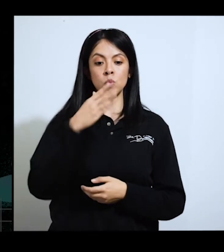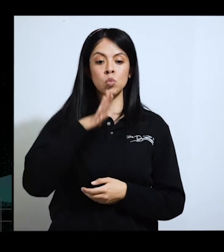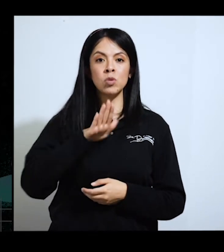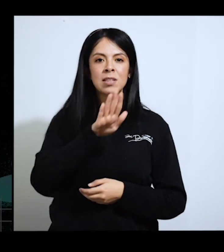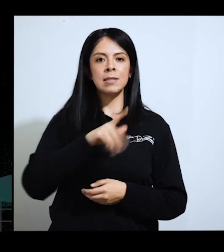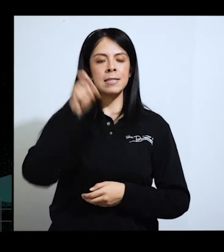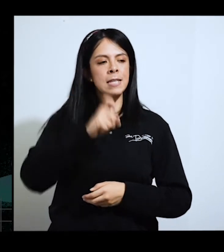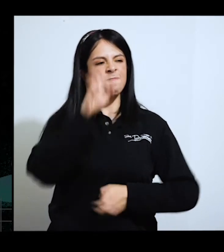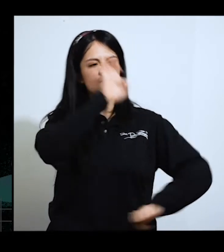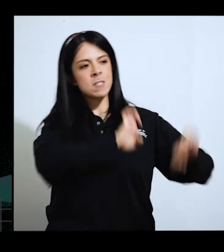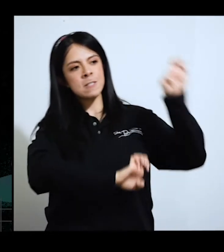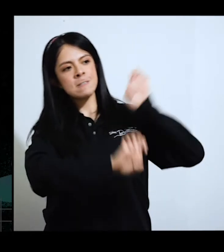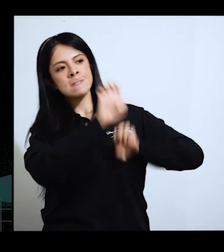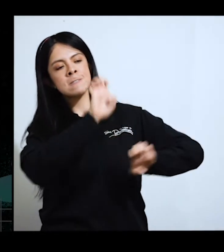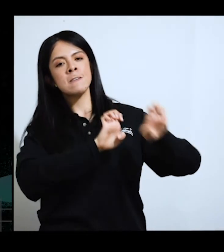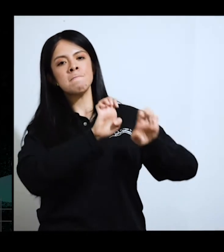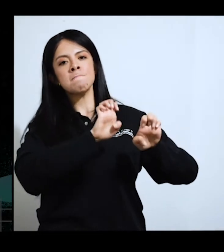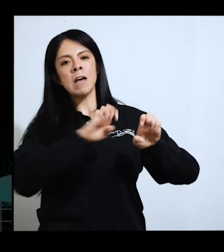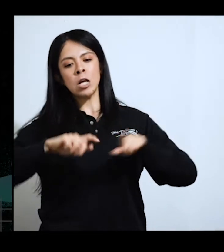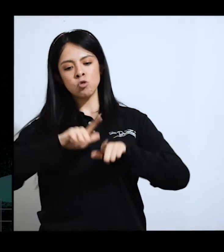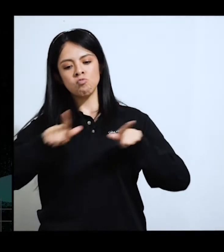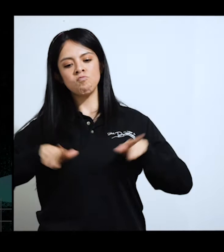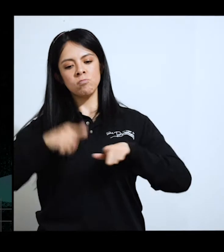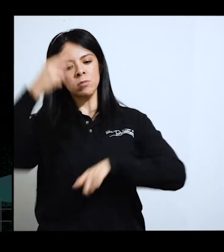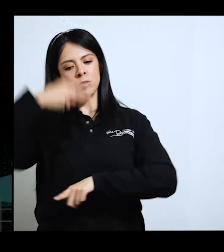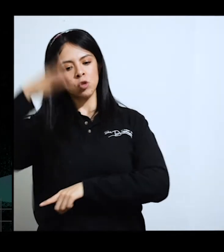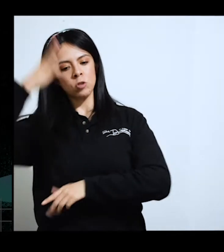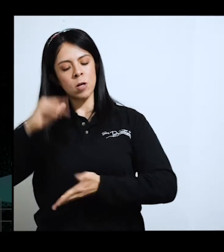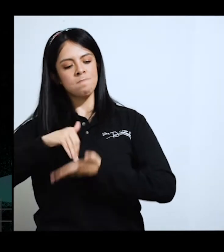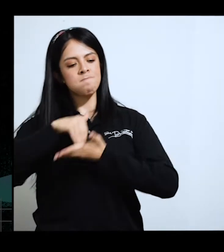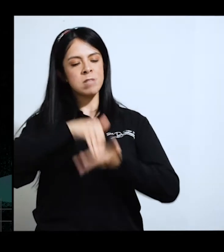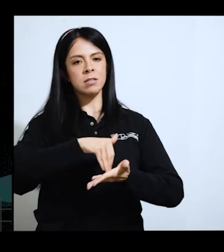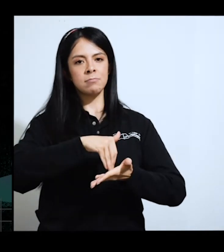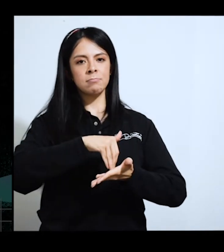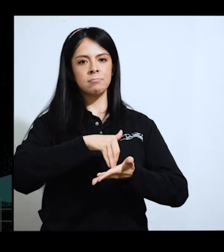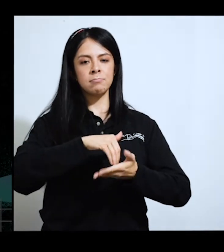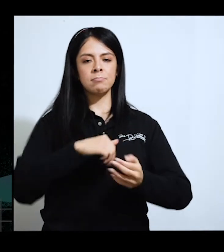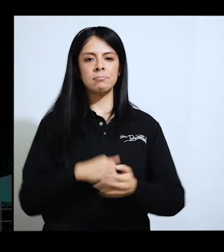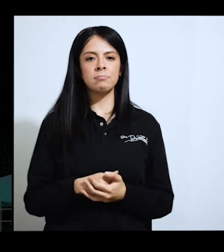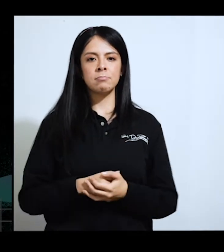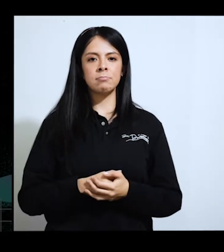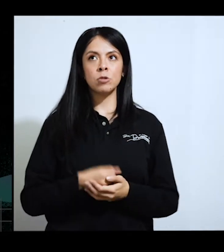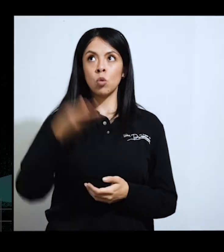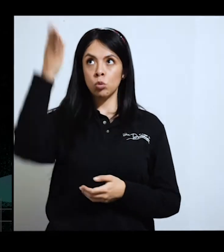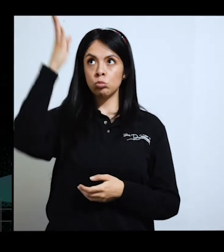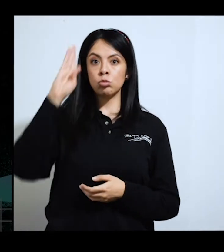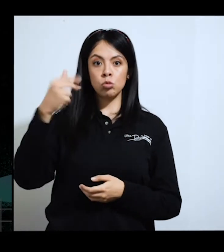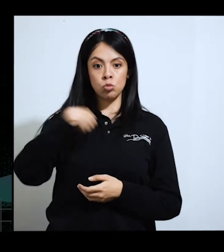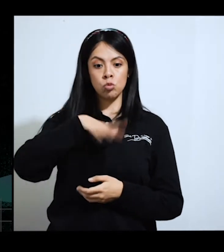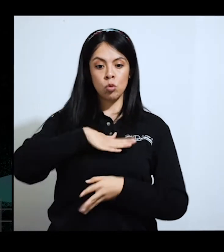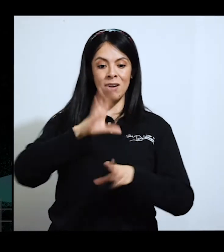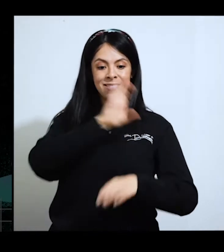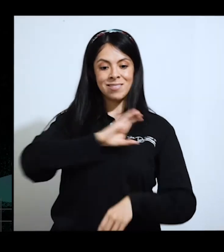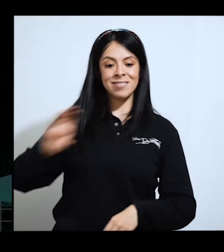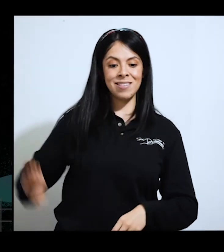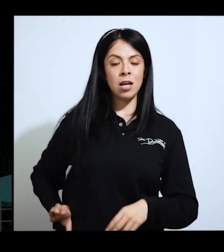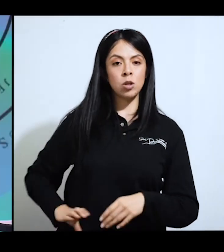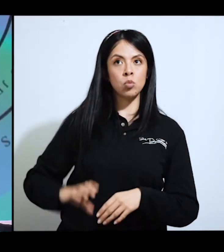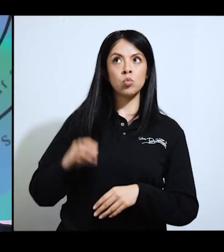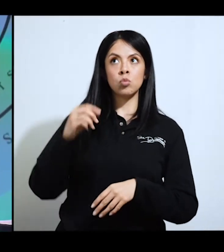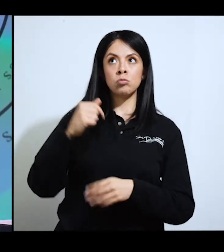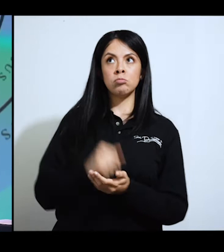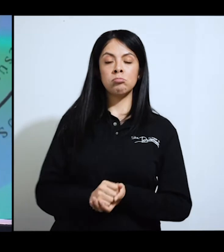defiendan su posición. Como cristianos, Dios nos ha dado un lugar de